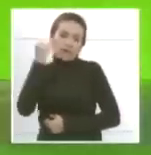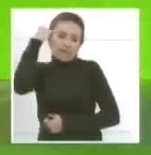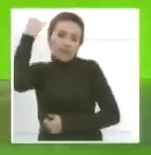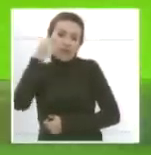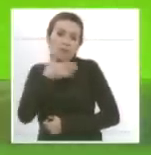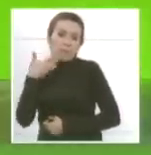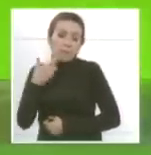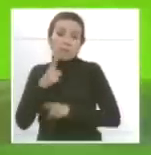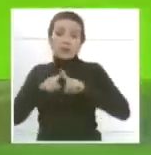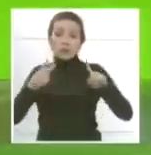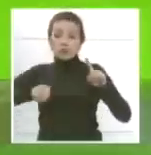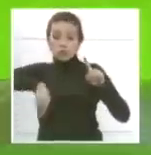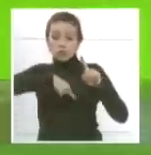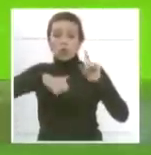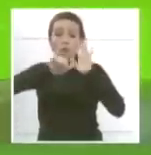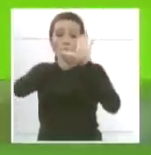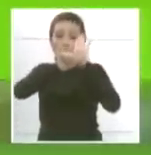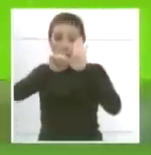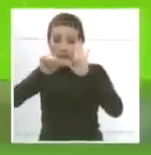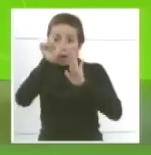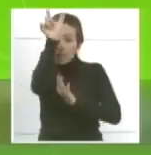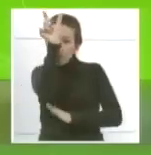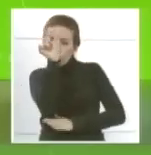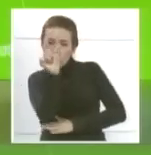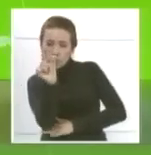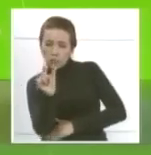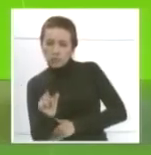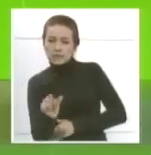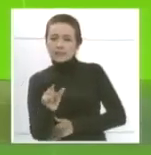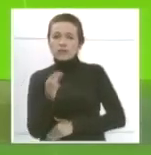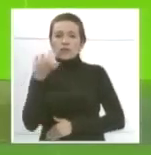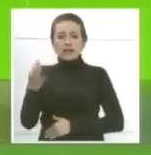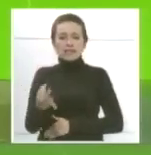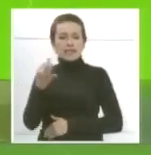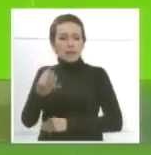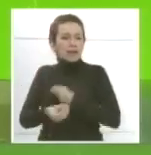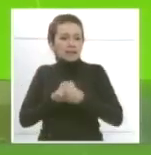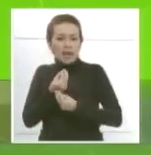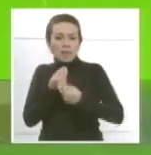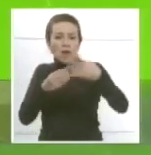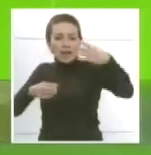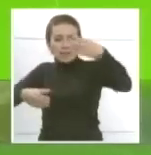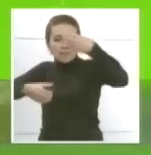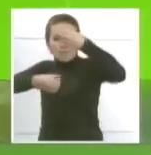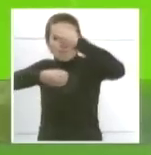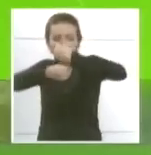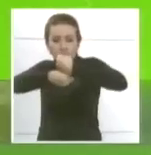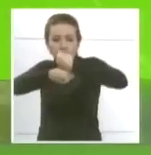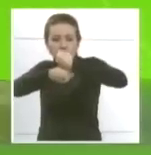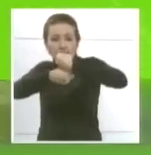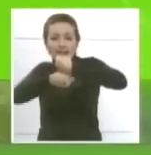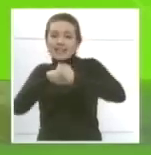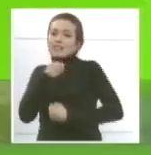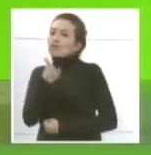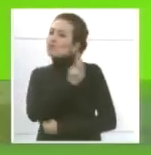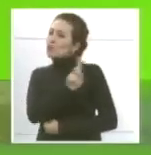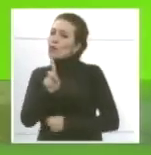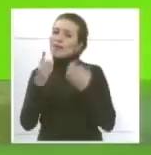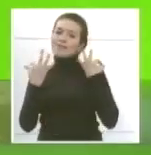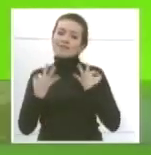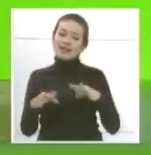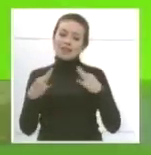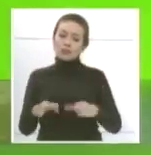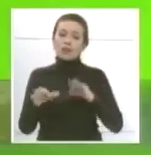nosotros operamos columna, generalmente lo que hacemos es unir o fijar una columna, y eso no es natural. O